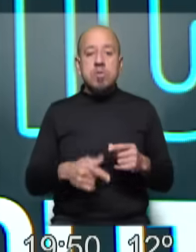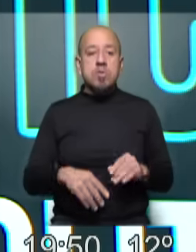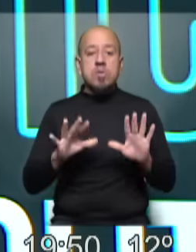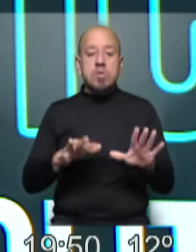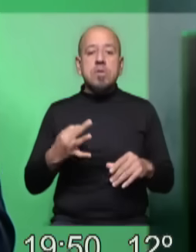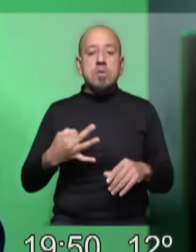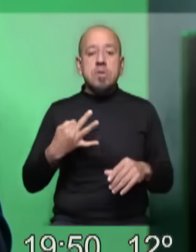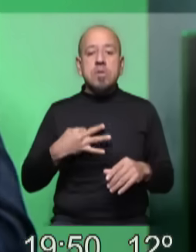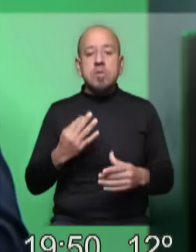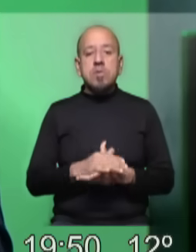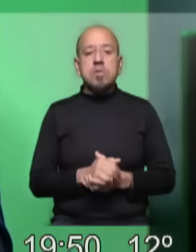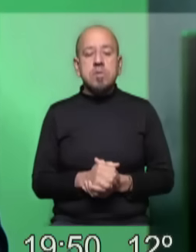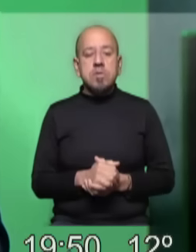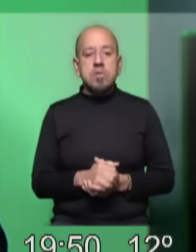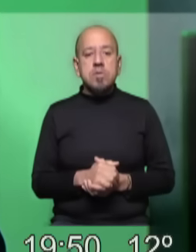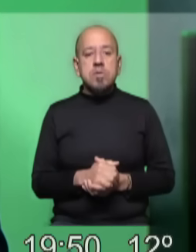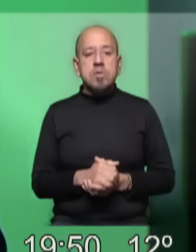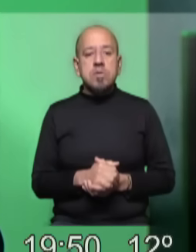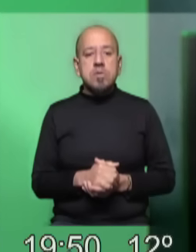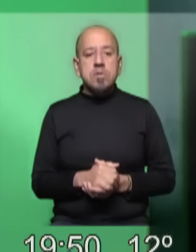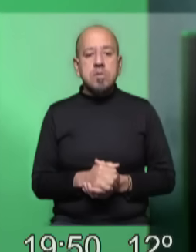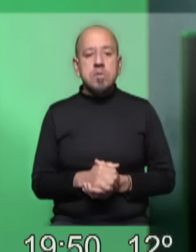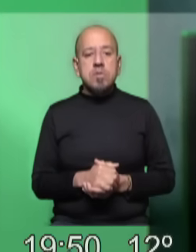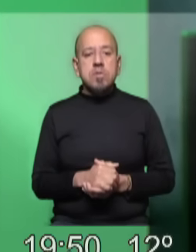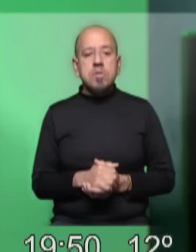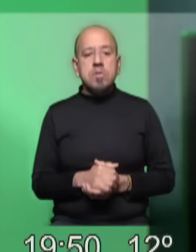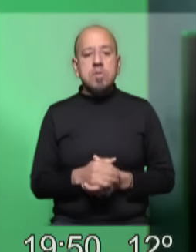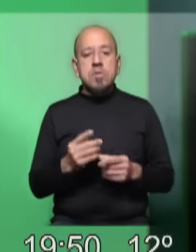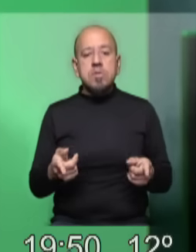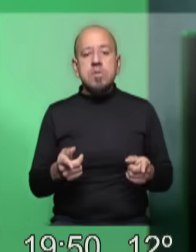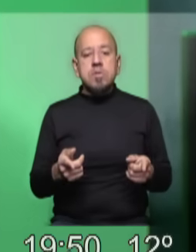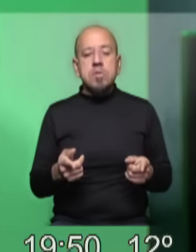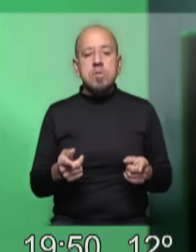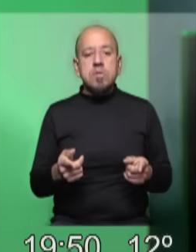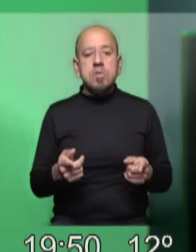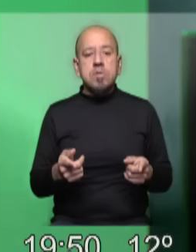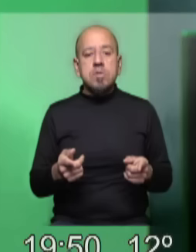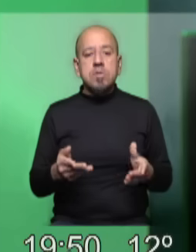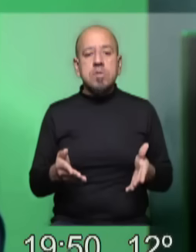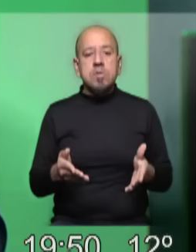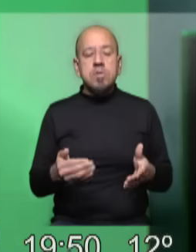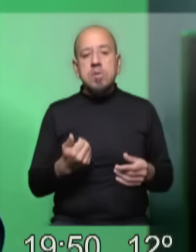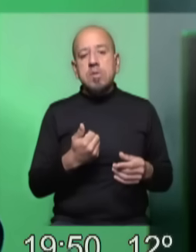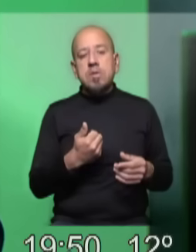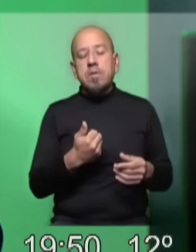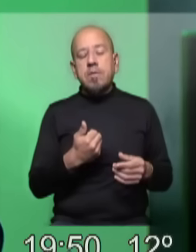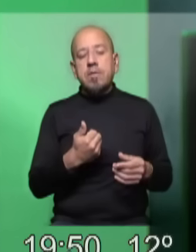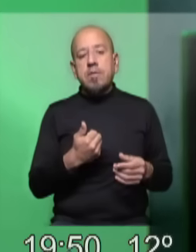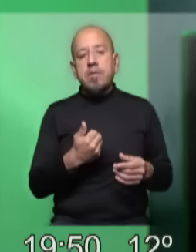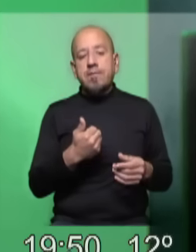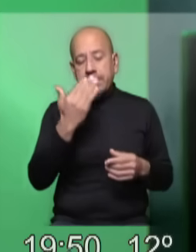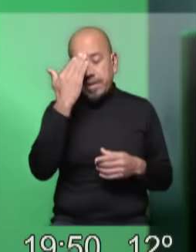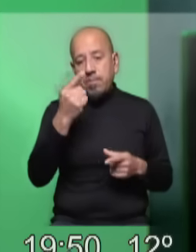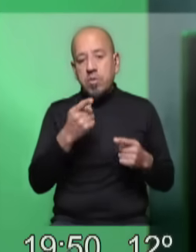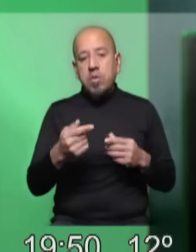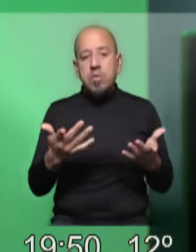años a esta hora sesiona El secretariado Ejecutivo ampliado del frente amplio de forma urgente porque durante la tarde todo esto se hizo público el